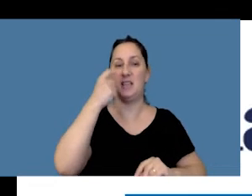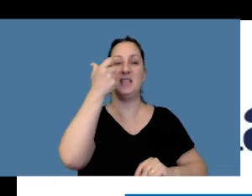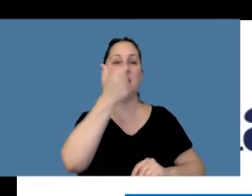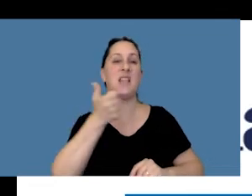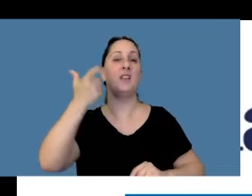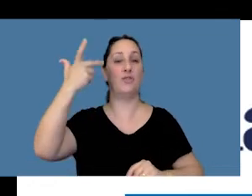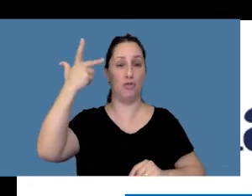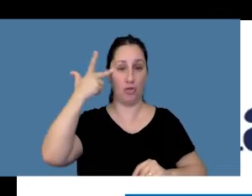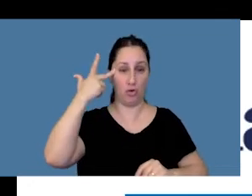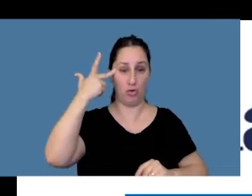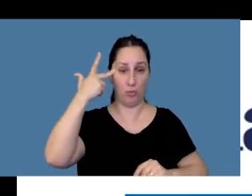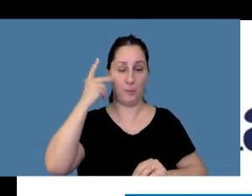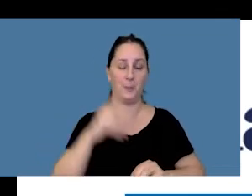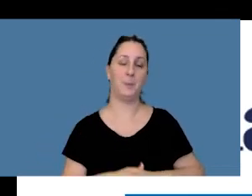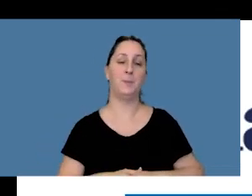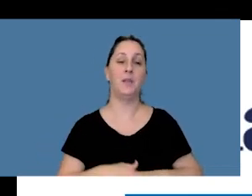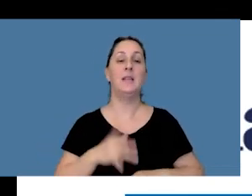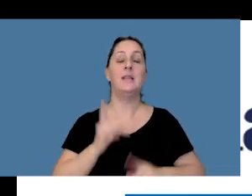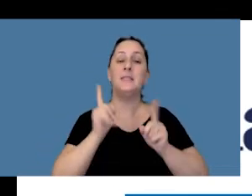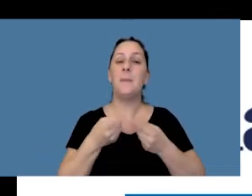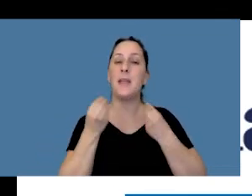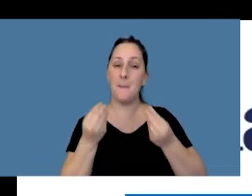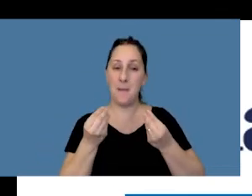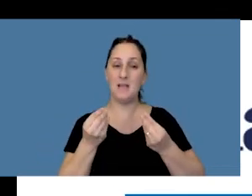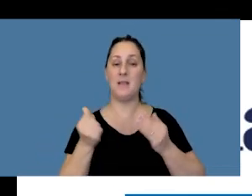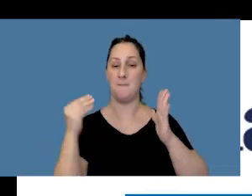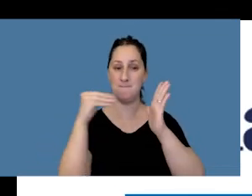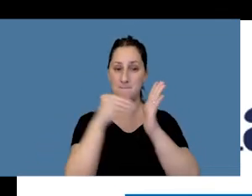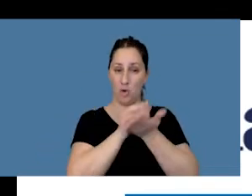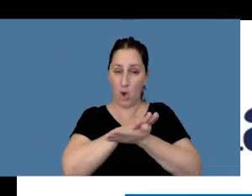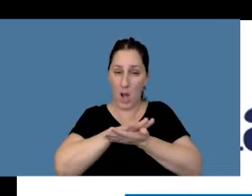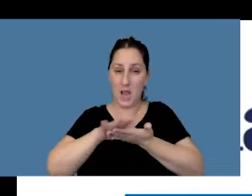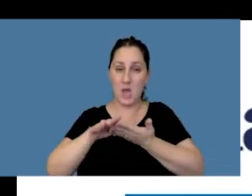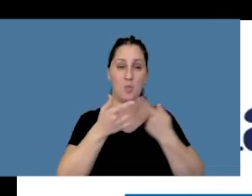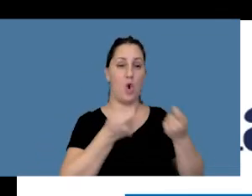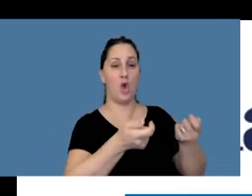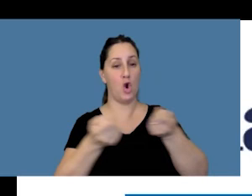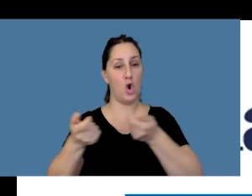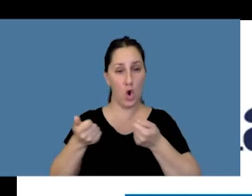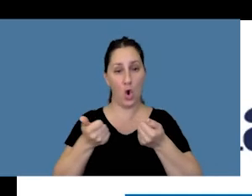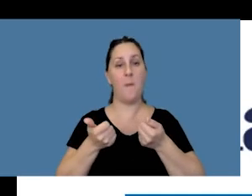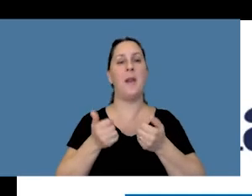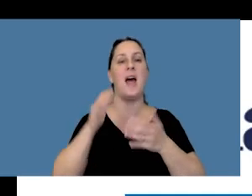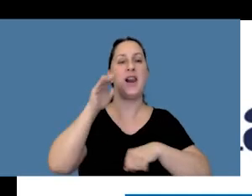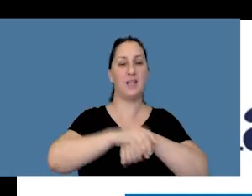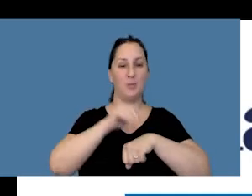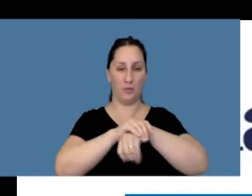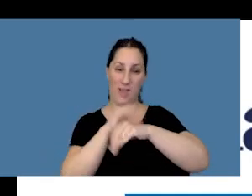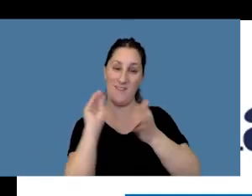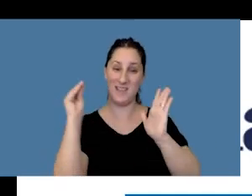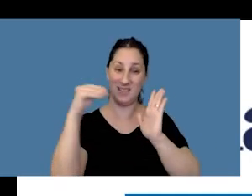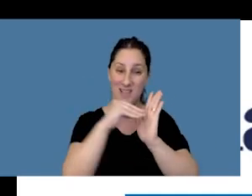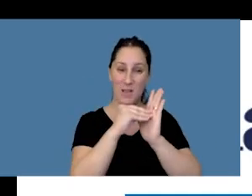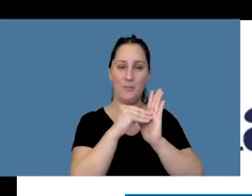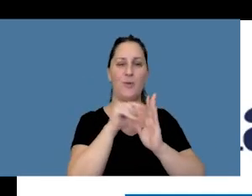27618? Y además, ¿qué va a pasar? El monto neto de IVA de las compras a responsables inscriptos va a poder